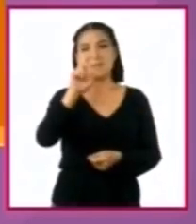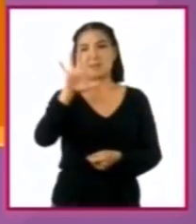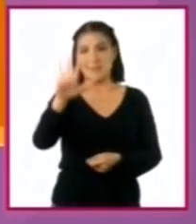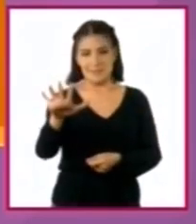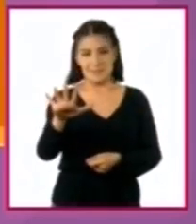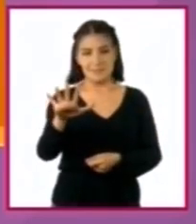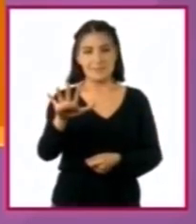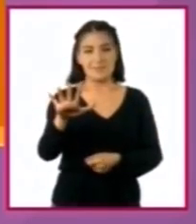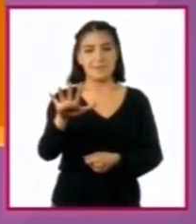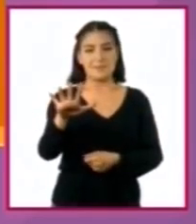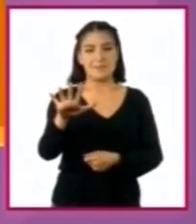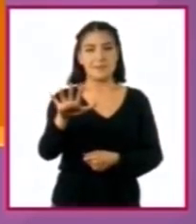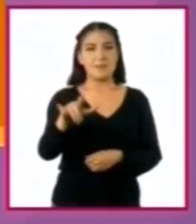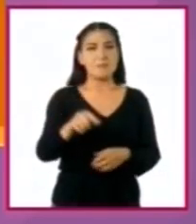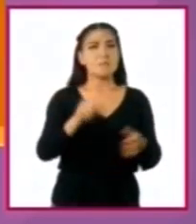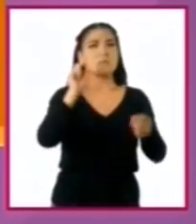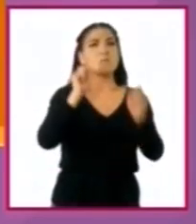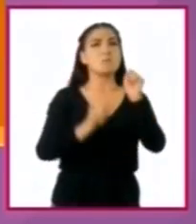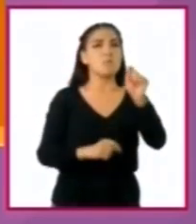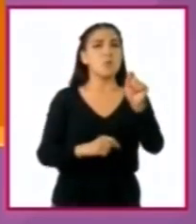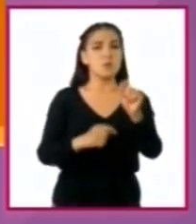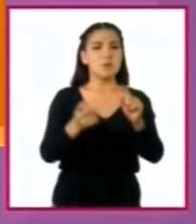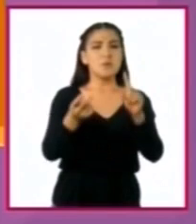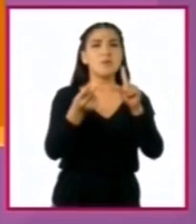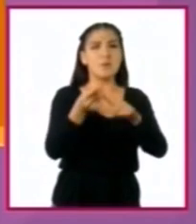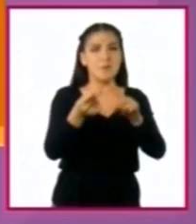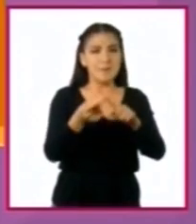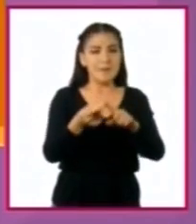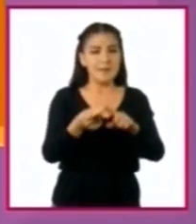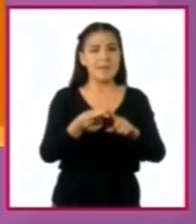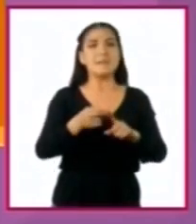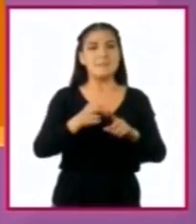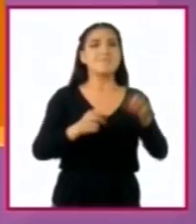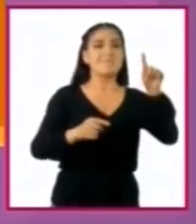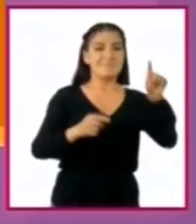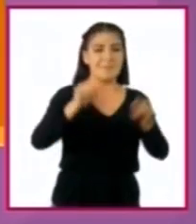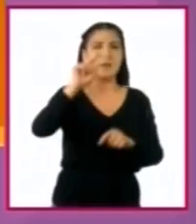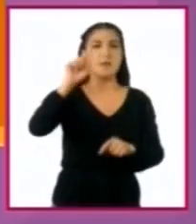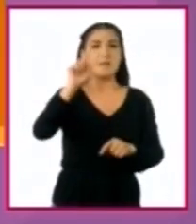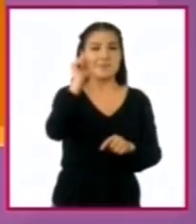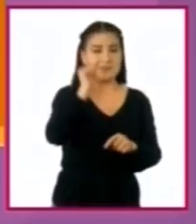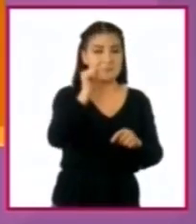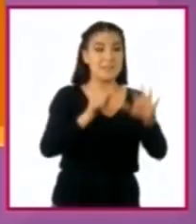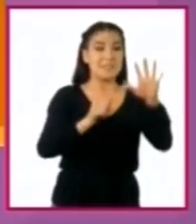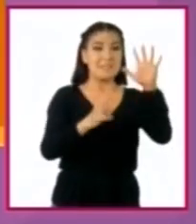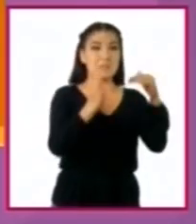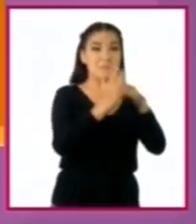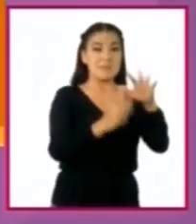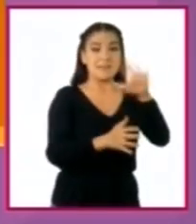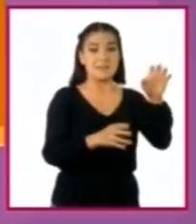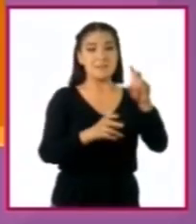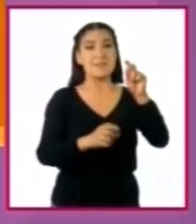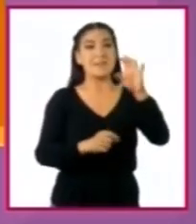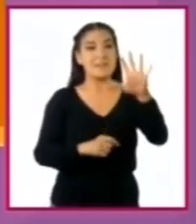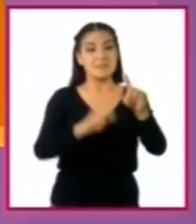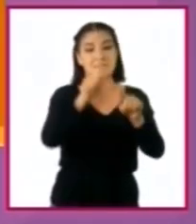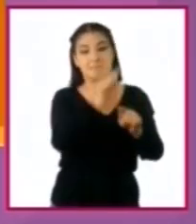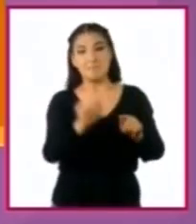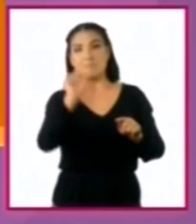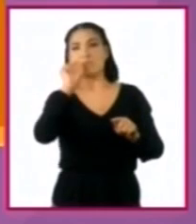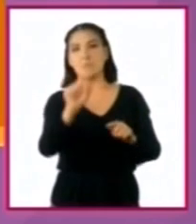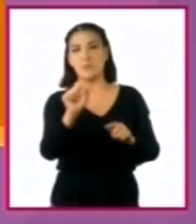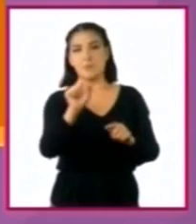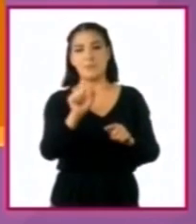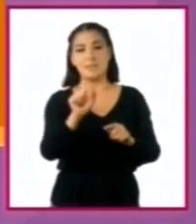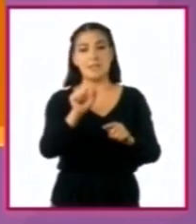5535. El punto decimal se encuentra al final de las unidades, después del 5. Como los factores